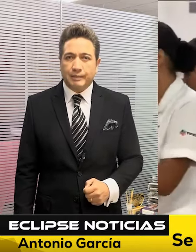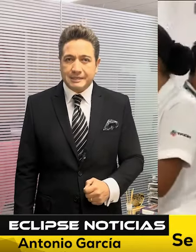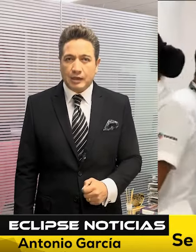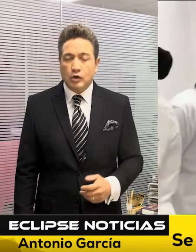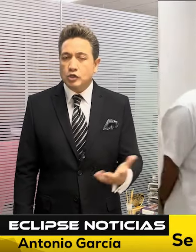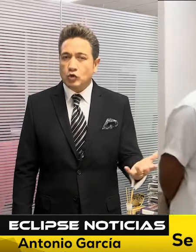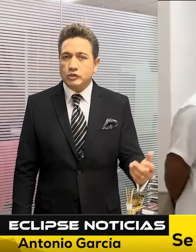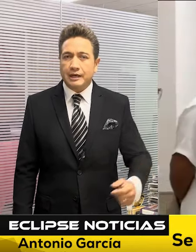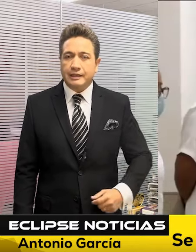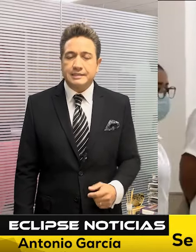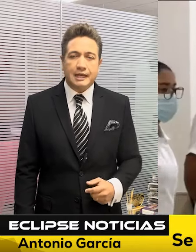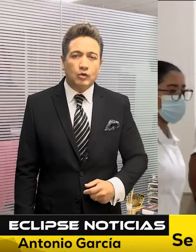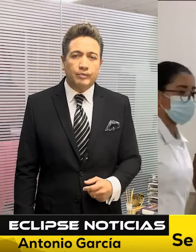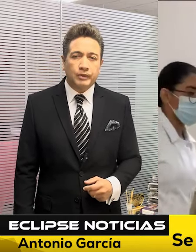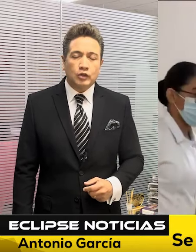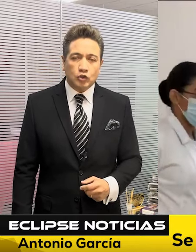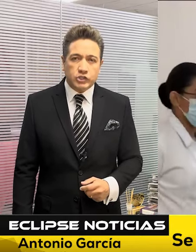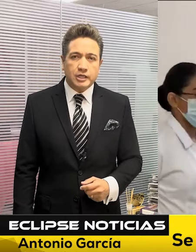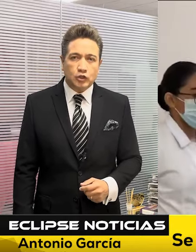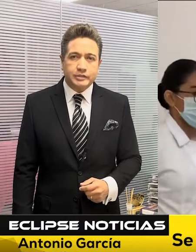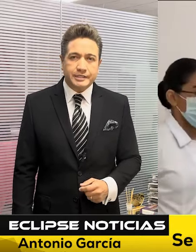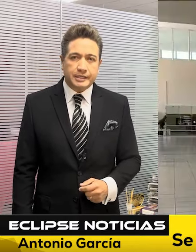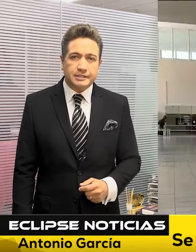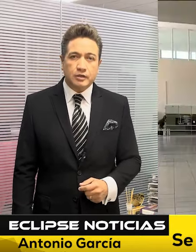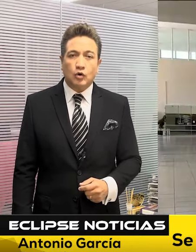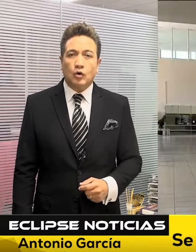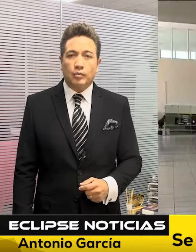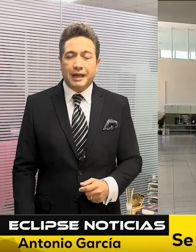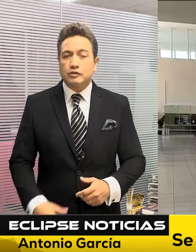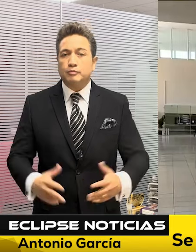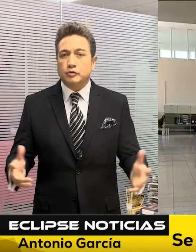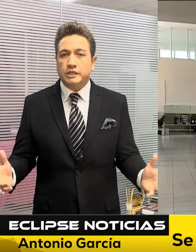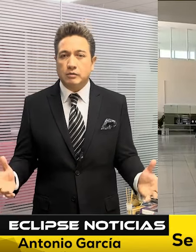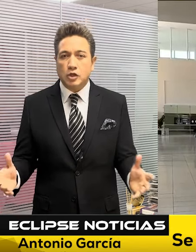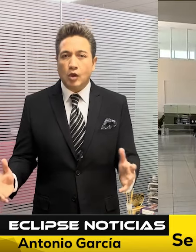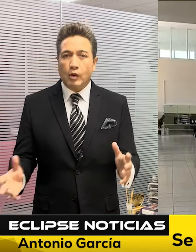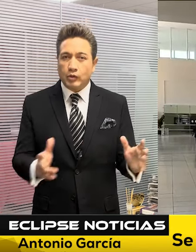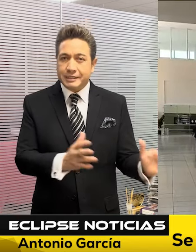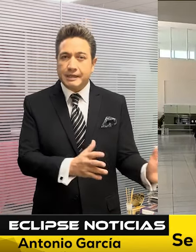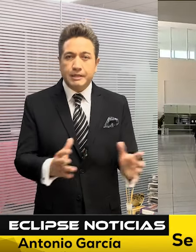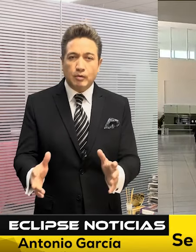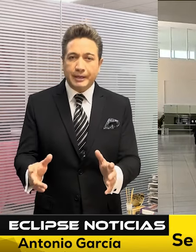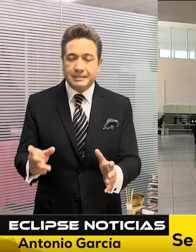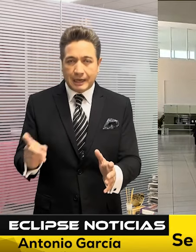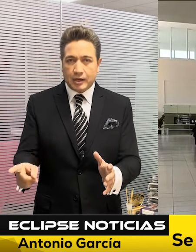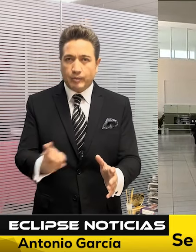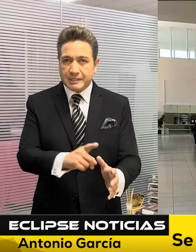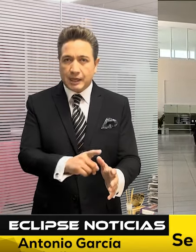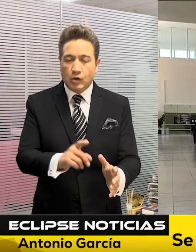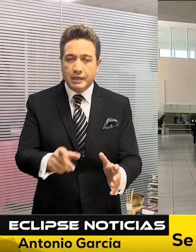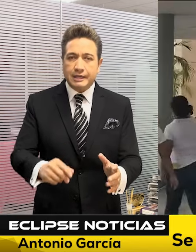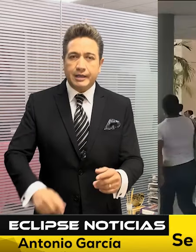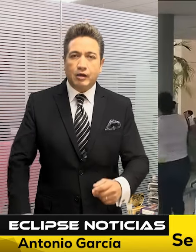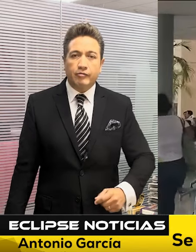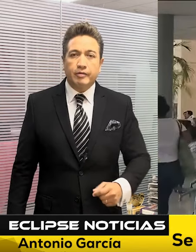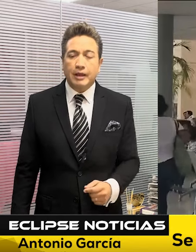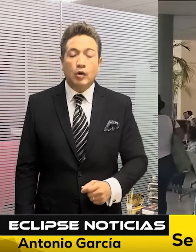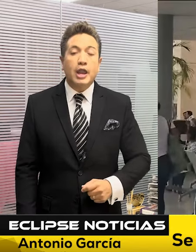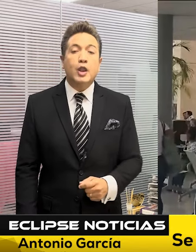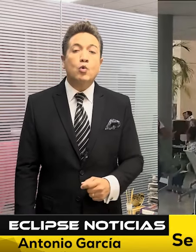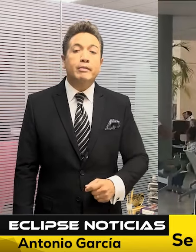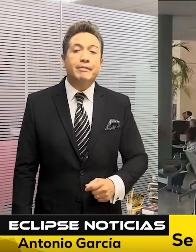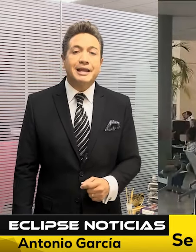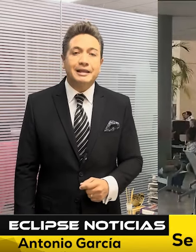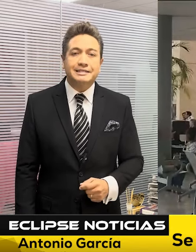de octubre pasado, solo se han registrado 265 casos positivos, cuando en este mismo mes del año pasado se habían